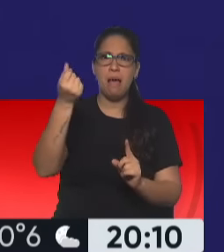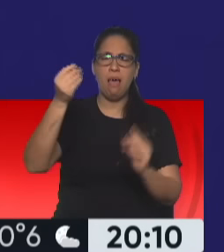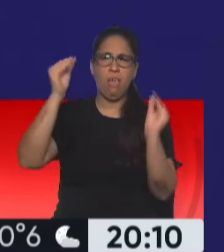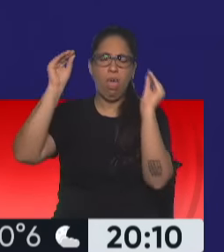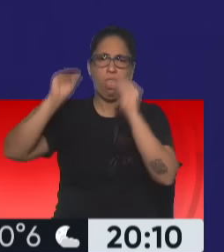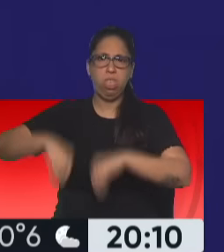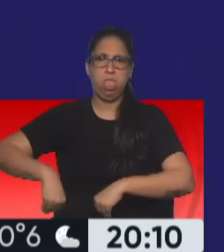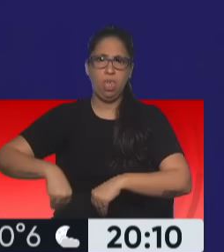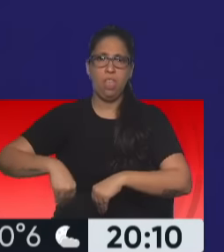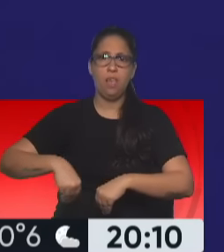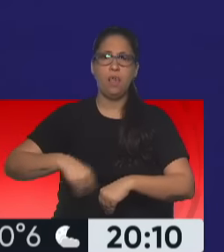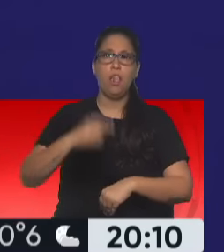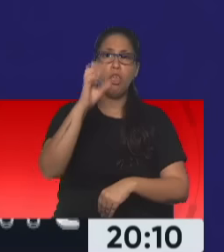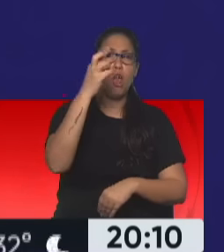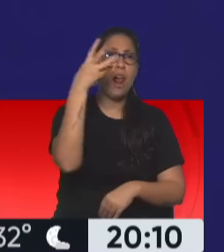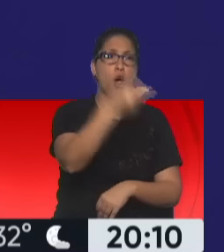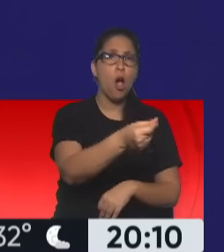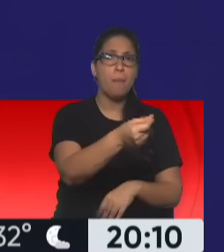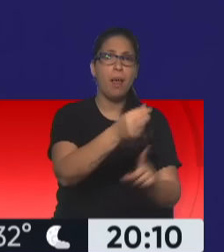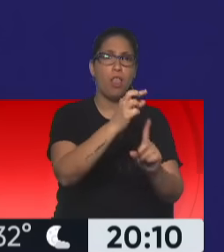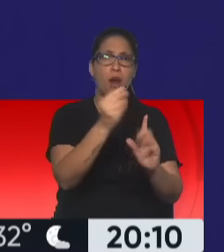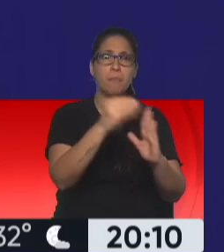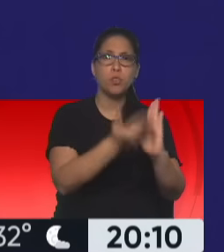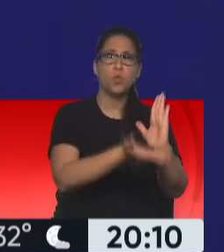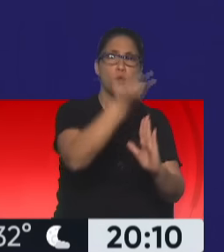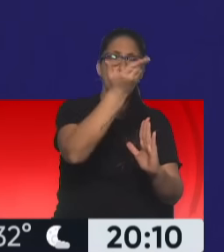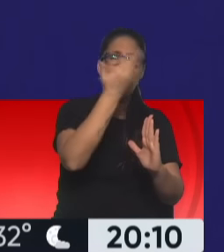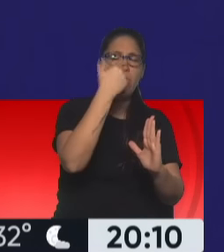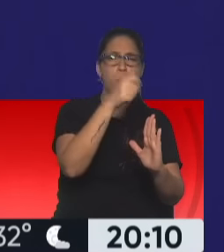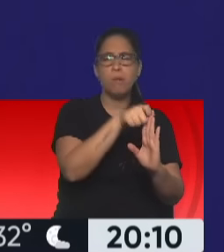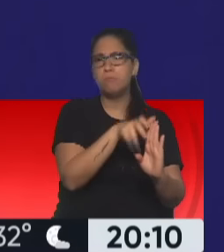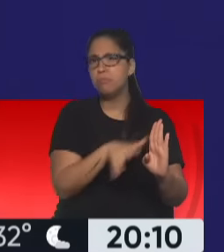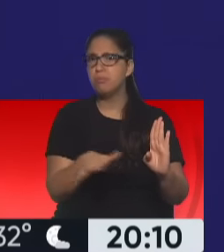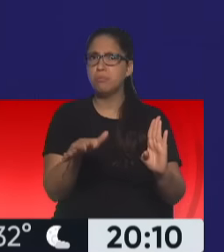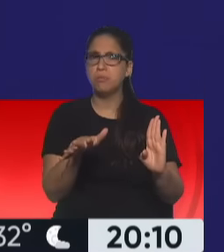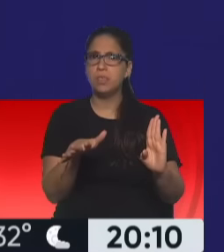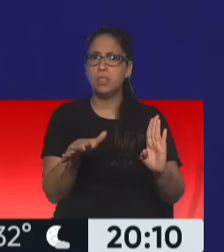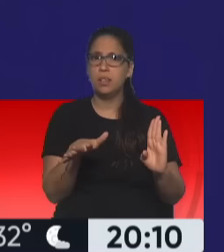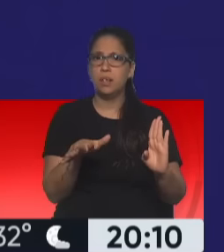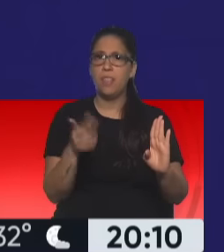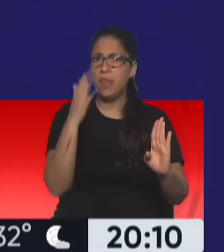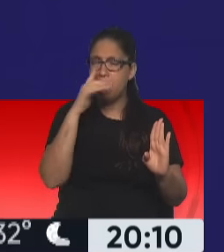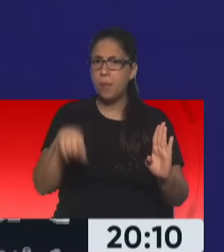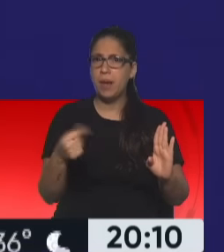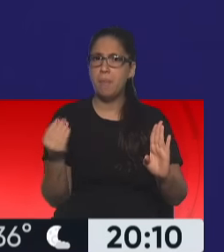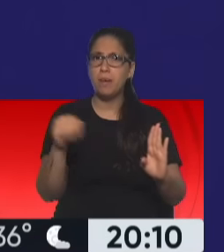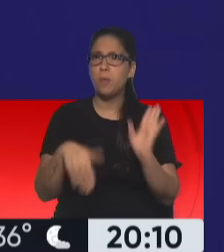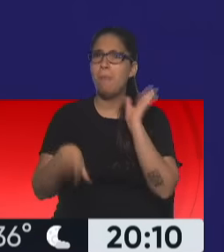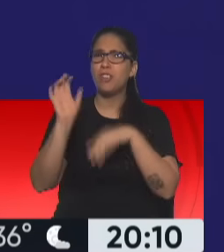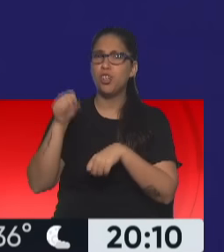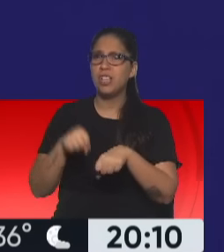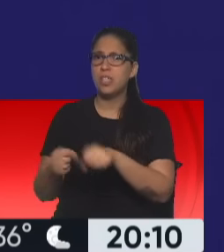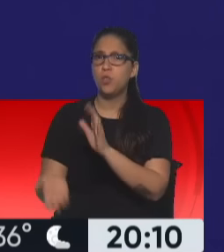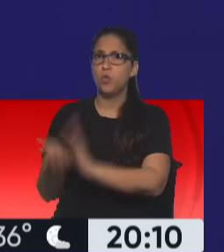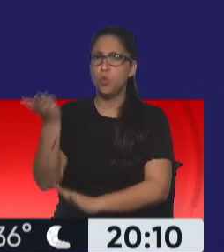dólares, subía el precio del dólar, después subía el precio de los transables, después subía el precio de los mayoristas,